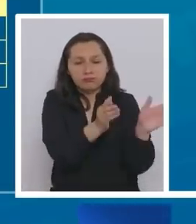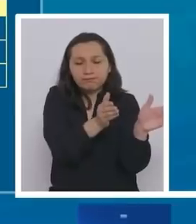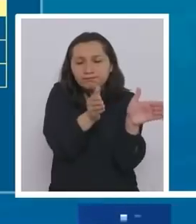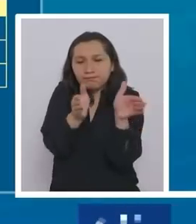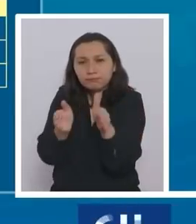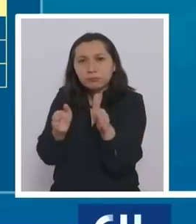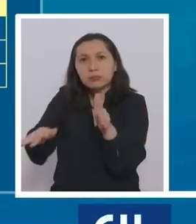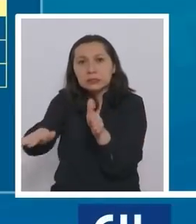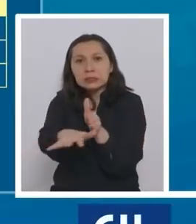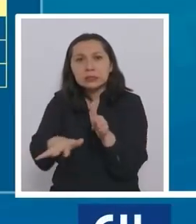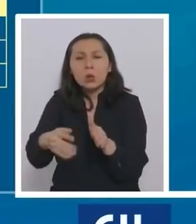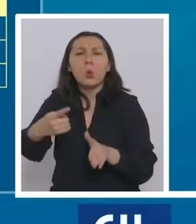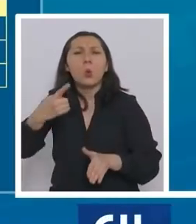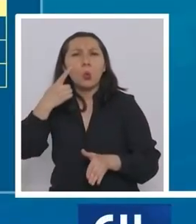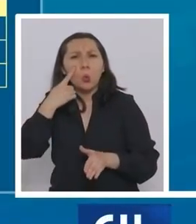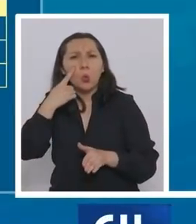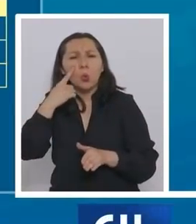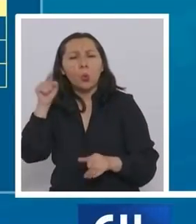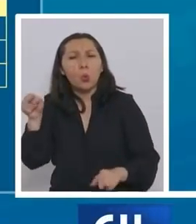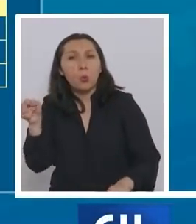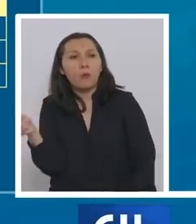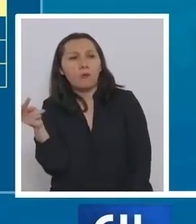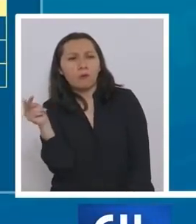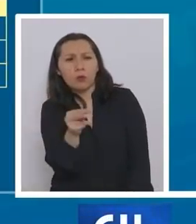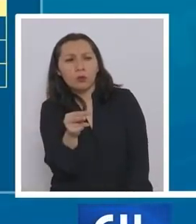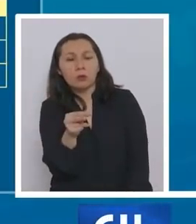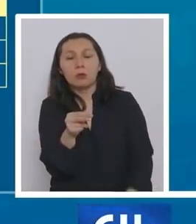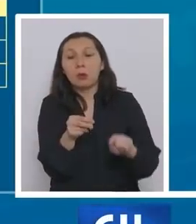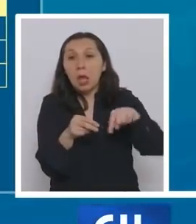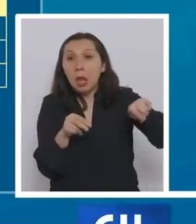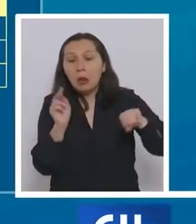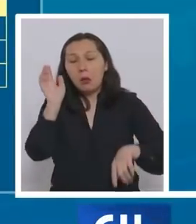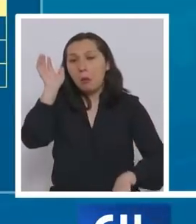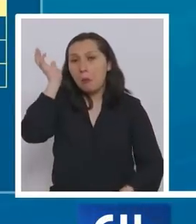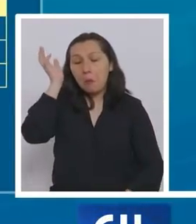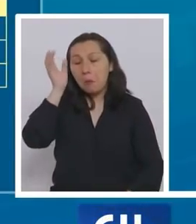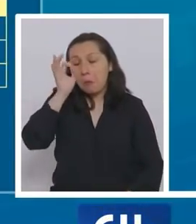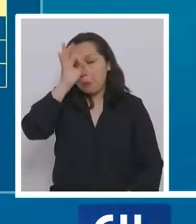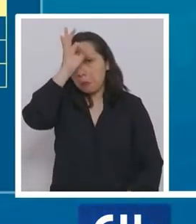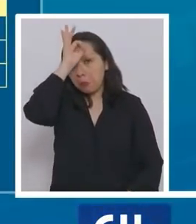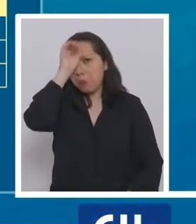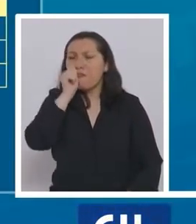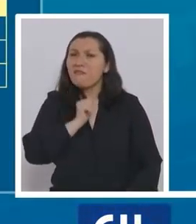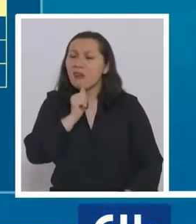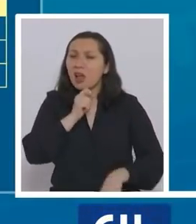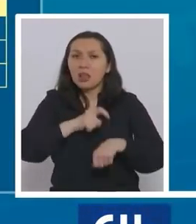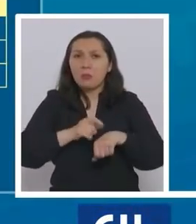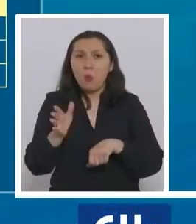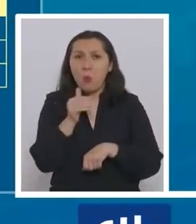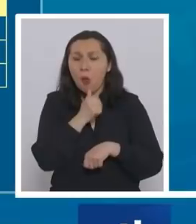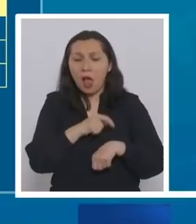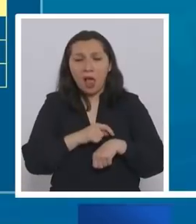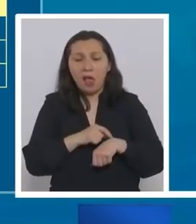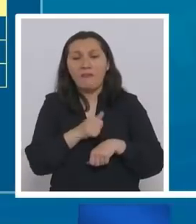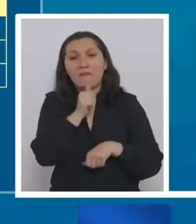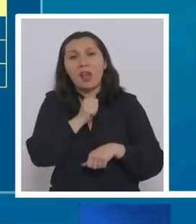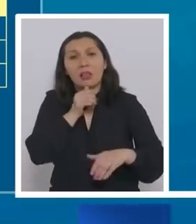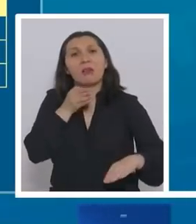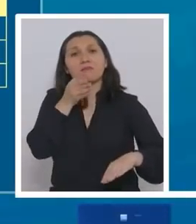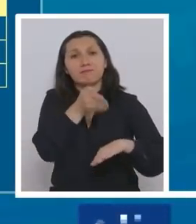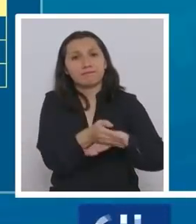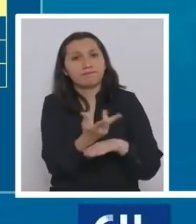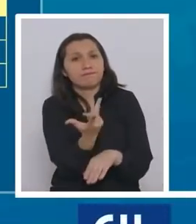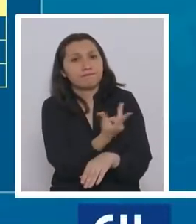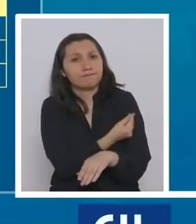hablaremos a aquellos que conocen a alguien que por desconocimiento o simplemente por falta de tiempo no han iniciado su esquema